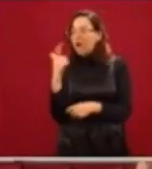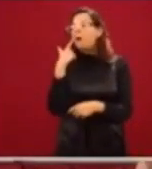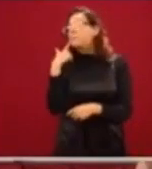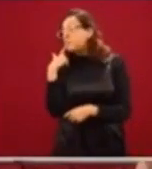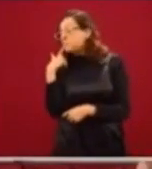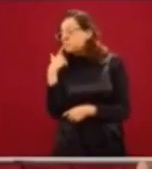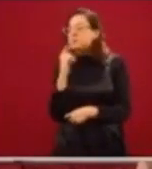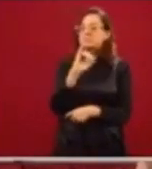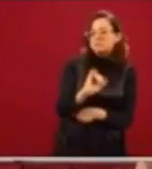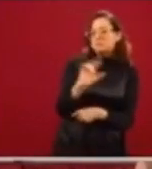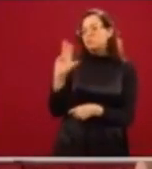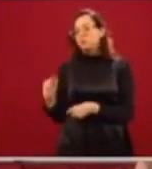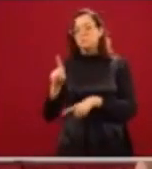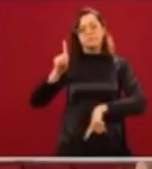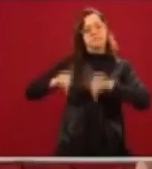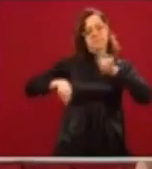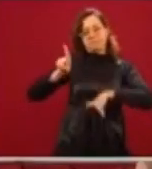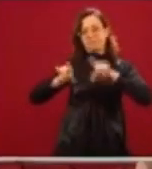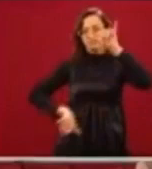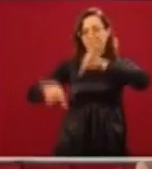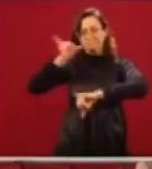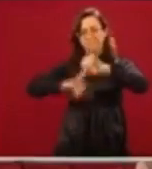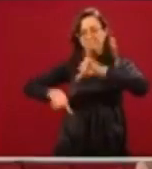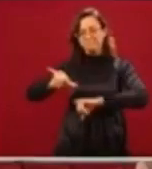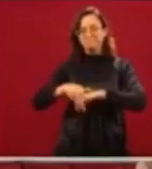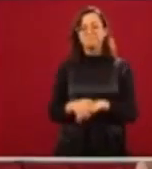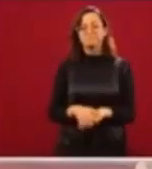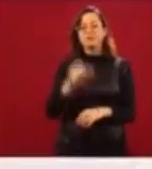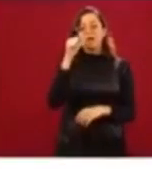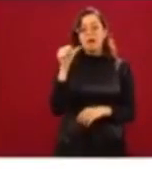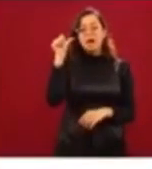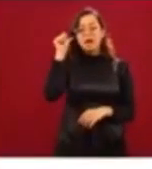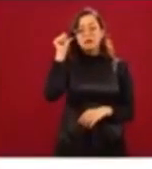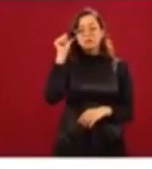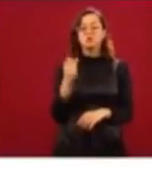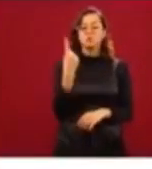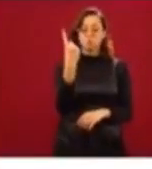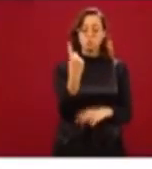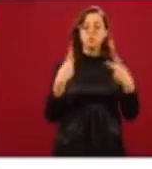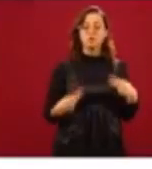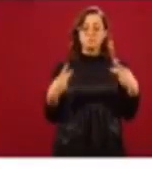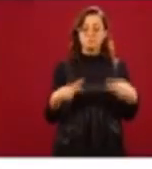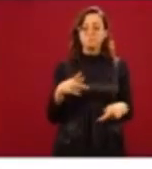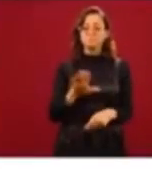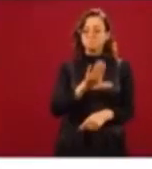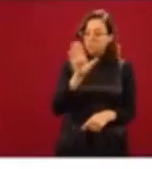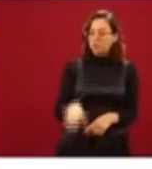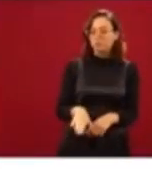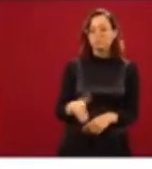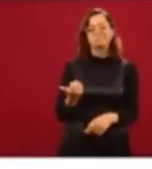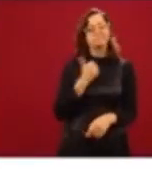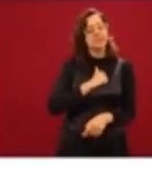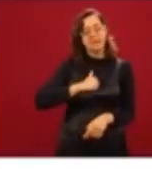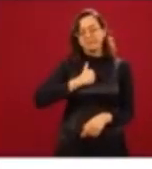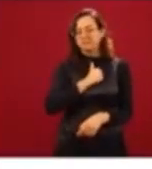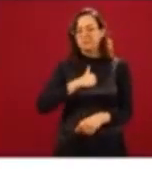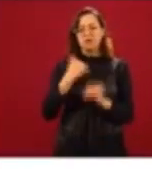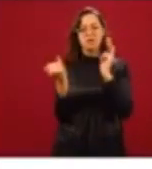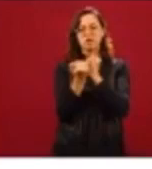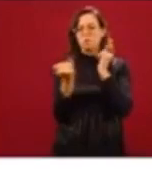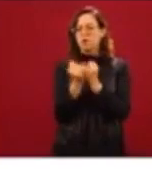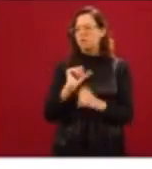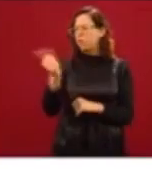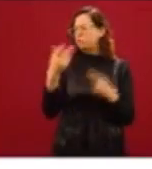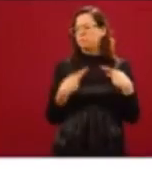o descartados según los resultados del laboratorio. Ayer tuvimos un deceso lamentable, como puede ser cualquier deceso de